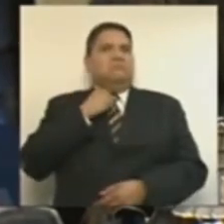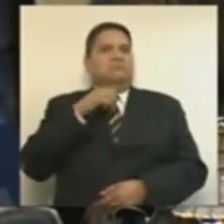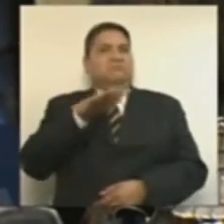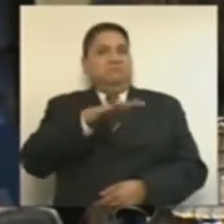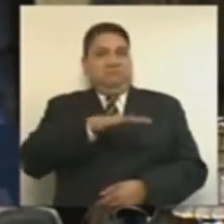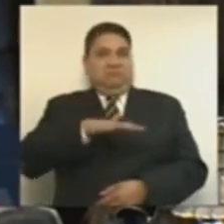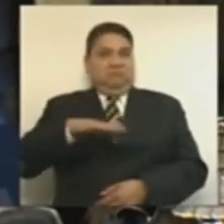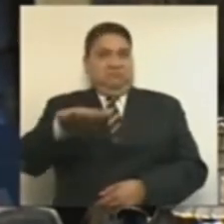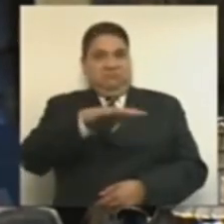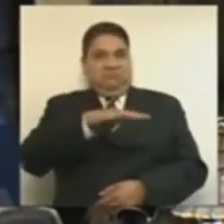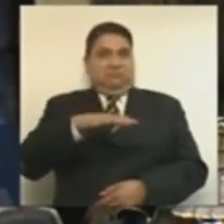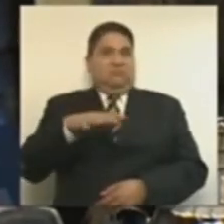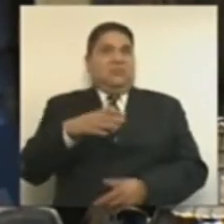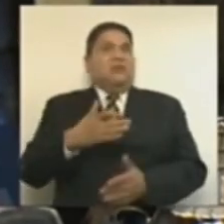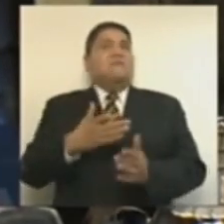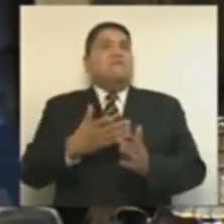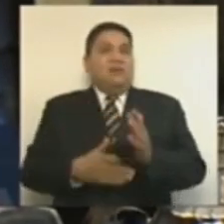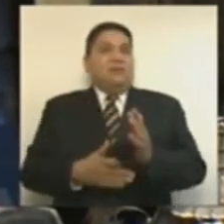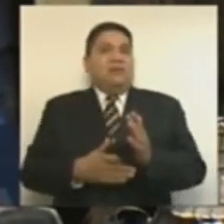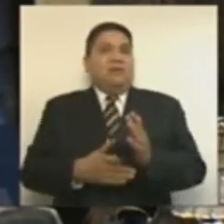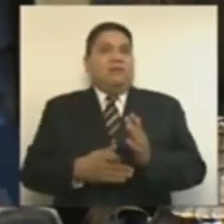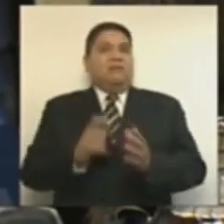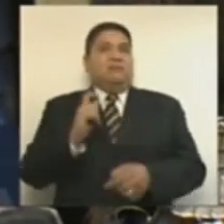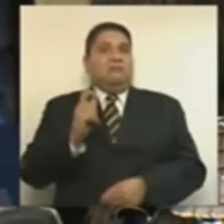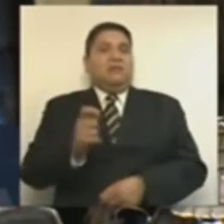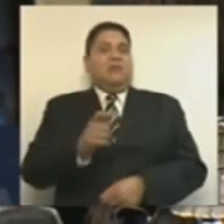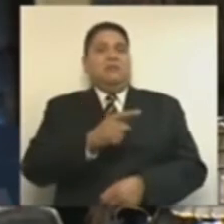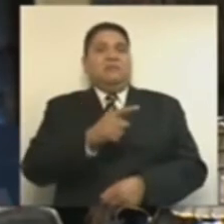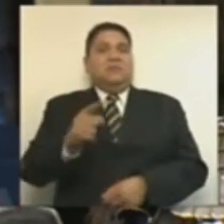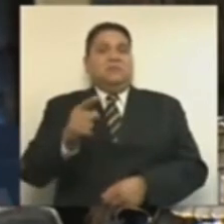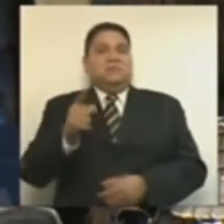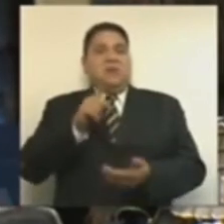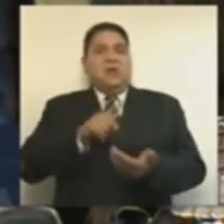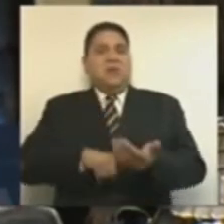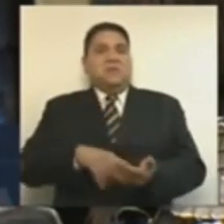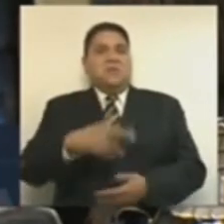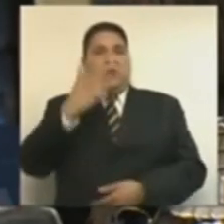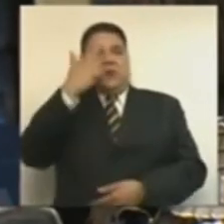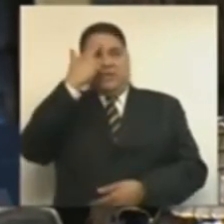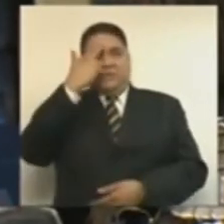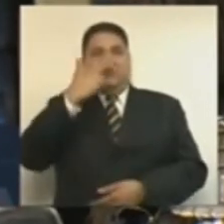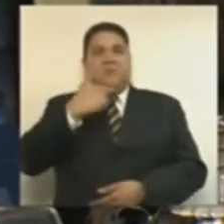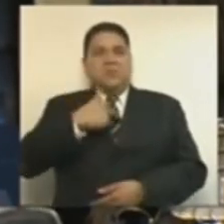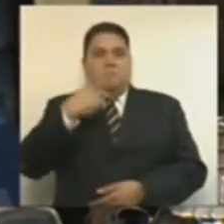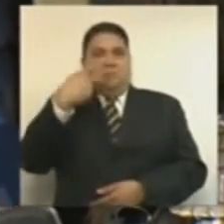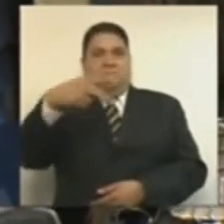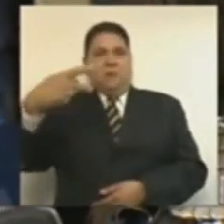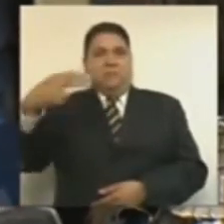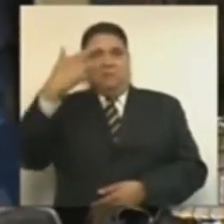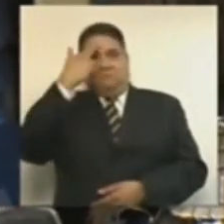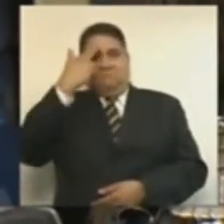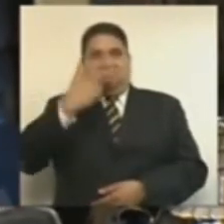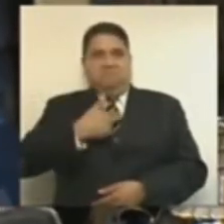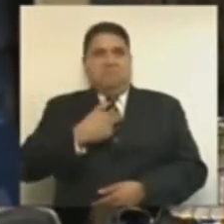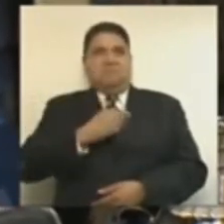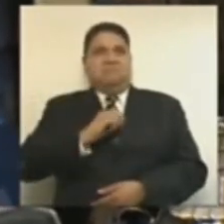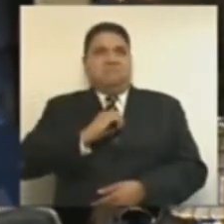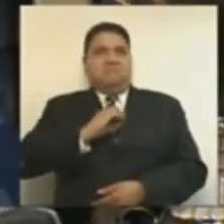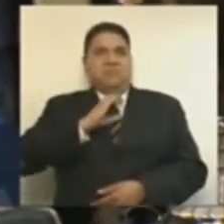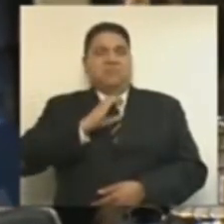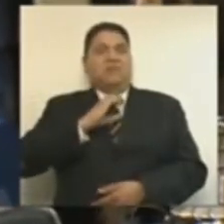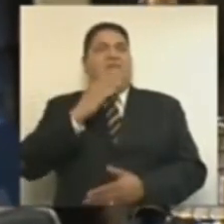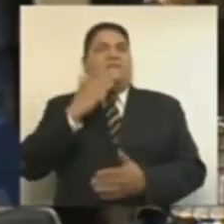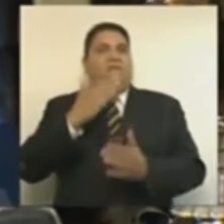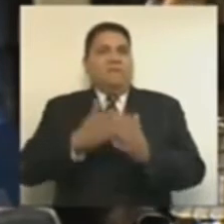perdón que lo diga así, es dignidad. Lo que le hace falta a muchos de los que están aquí